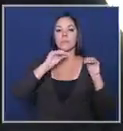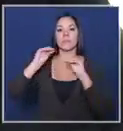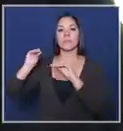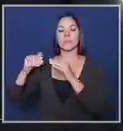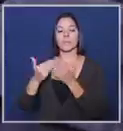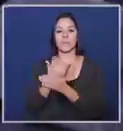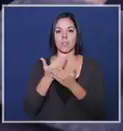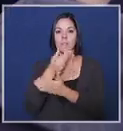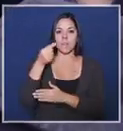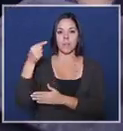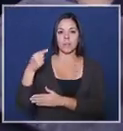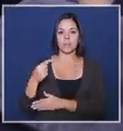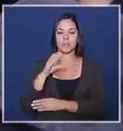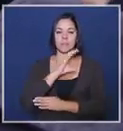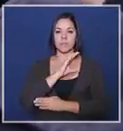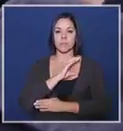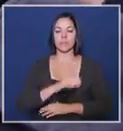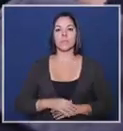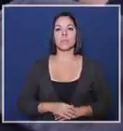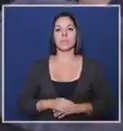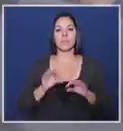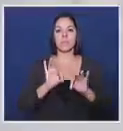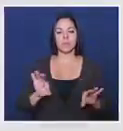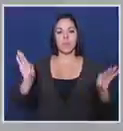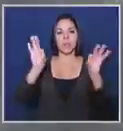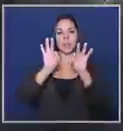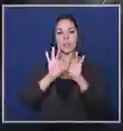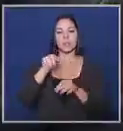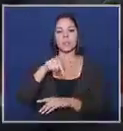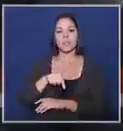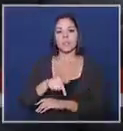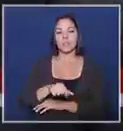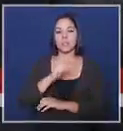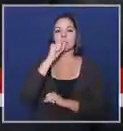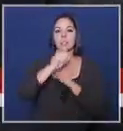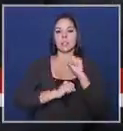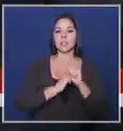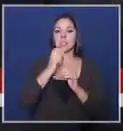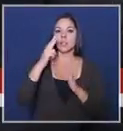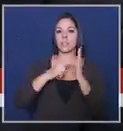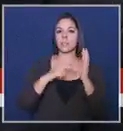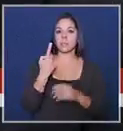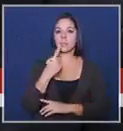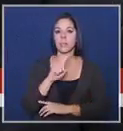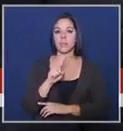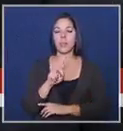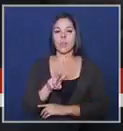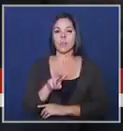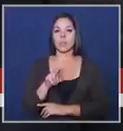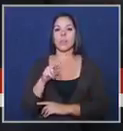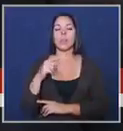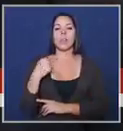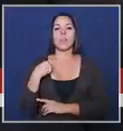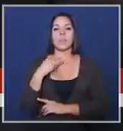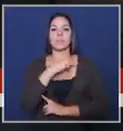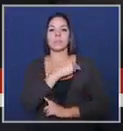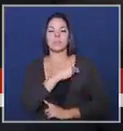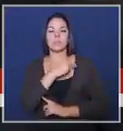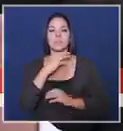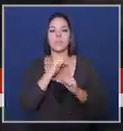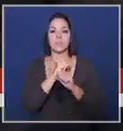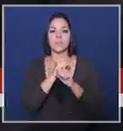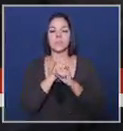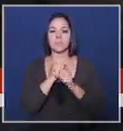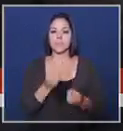nuevas generaciones de policías. Importante que en este 2011 el Ministerio de Seguridad Pública